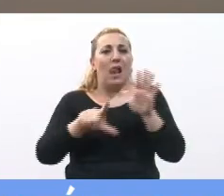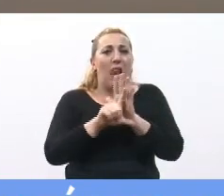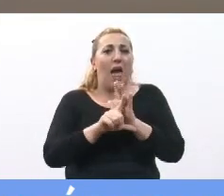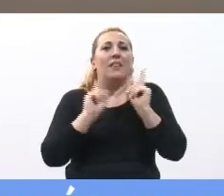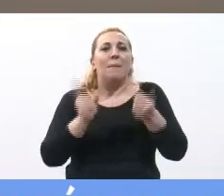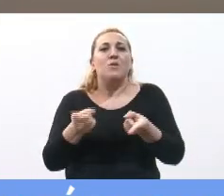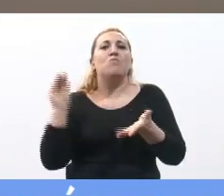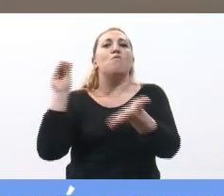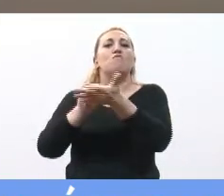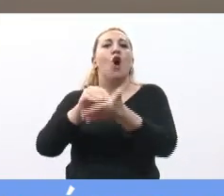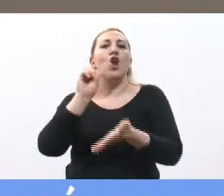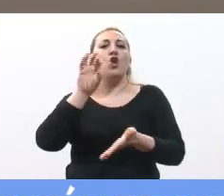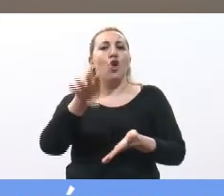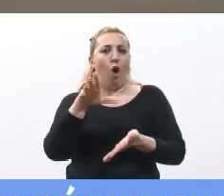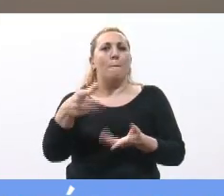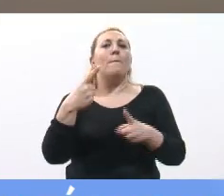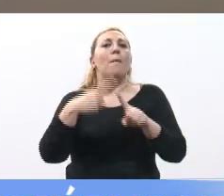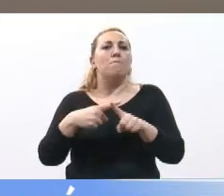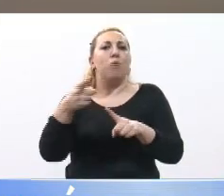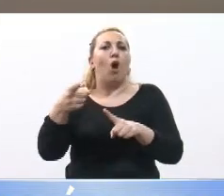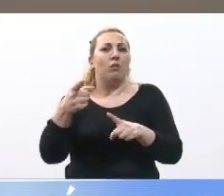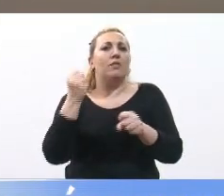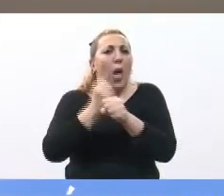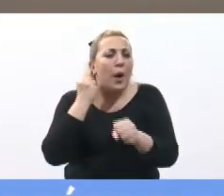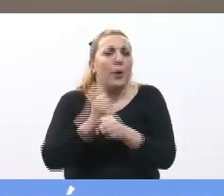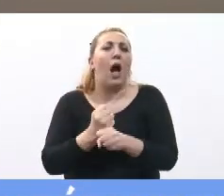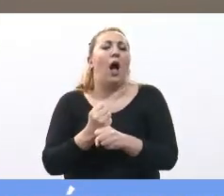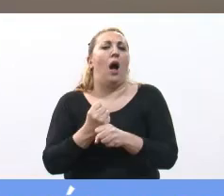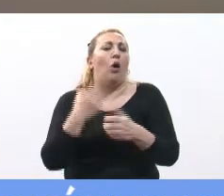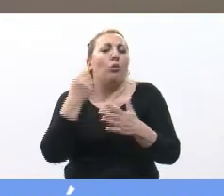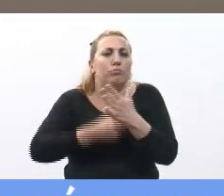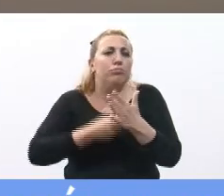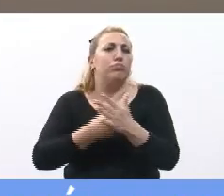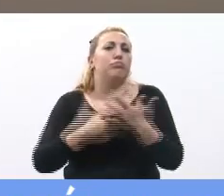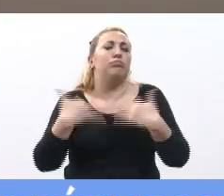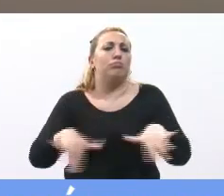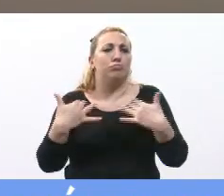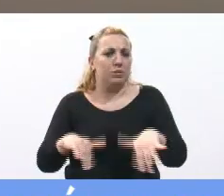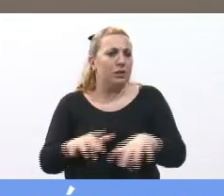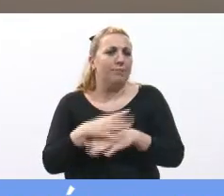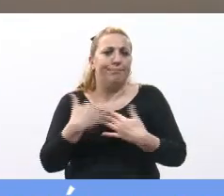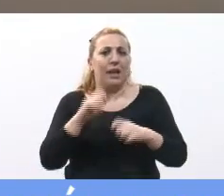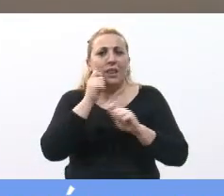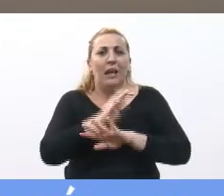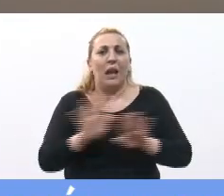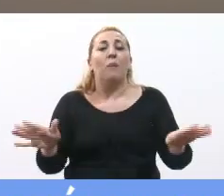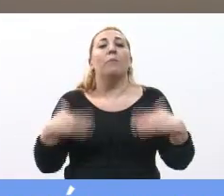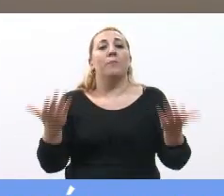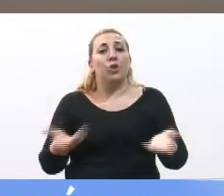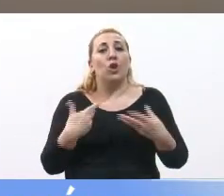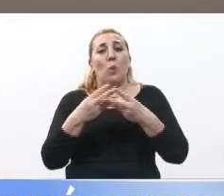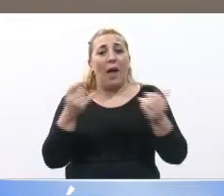lleve su nombre, porque se lo ha ganado con un trabajo y con un mérito increíble. Entonces voy a terminar mi